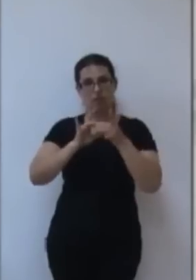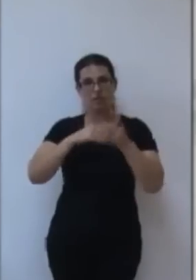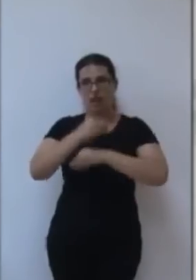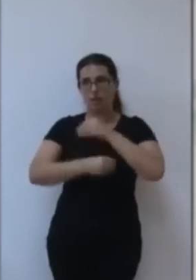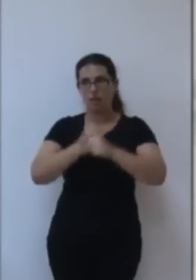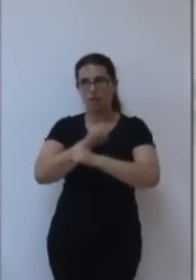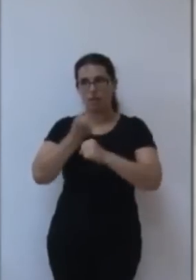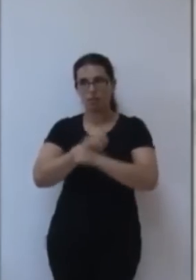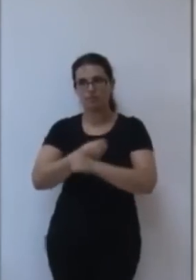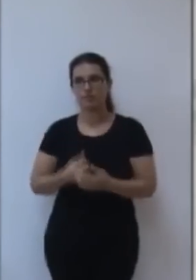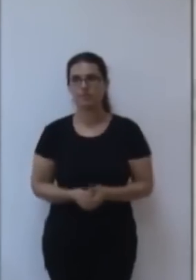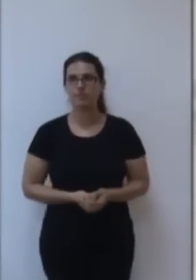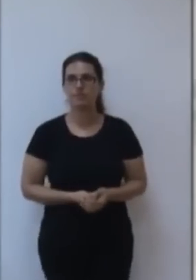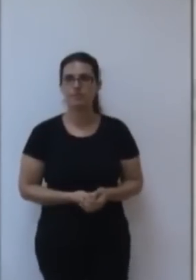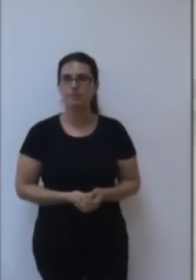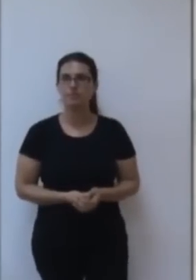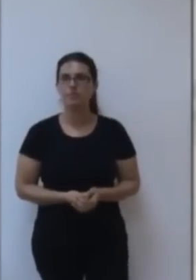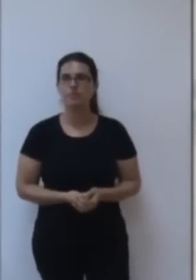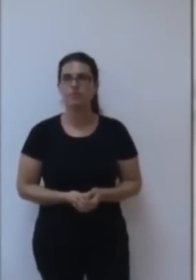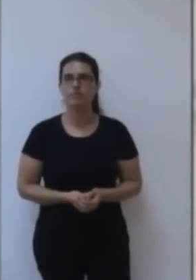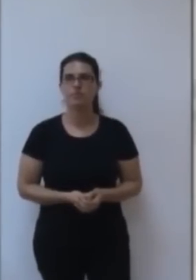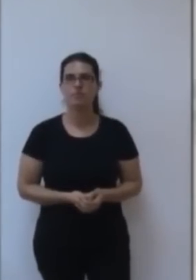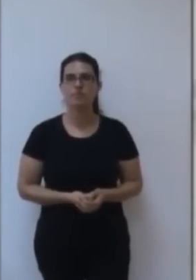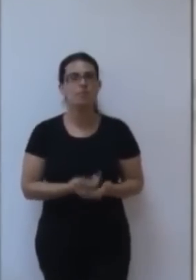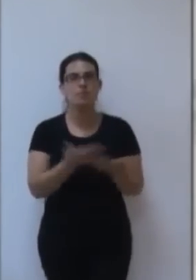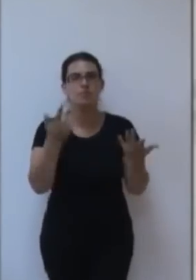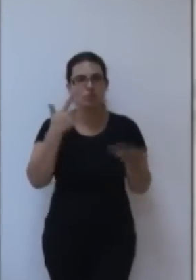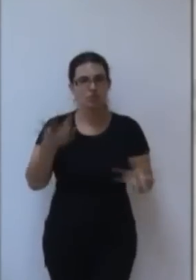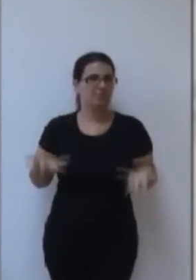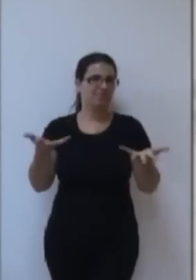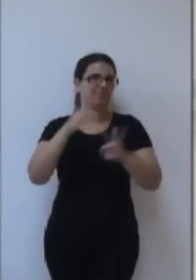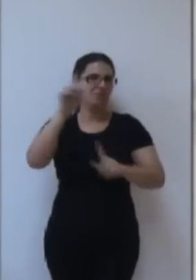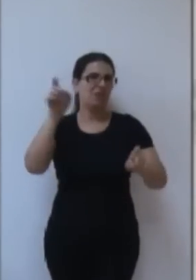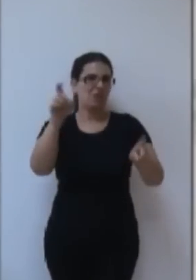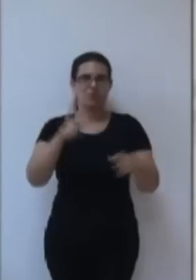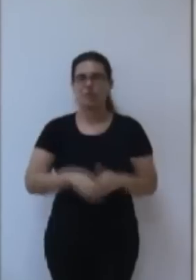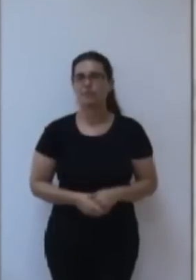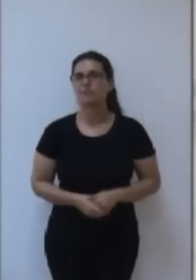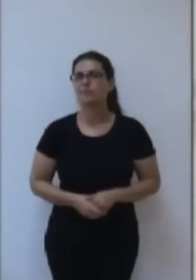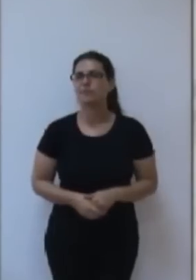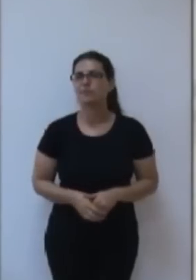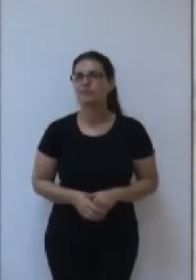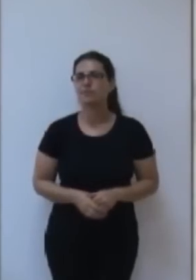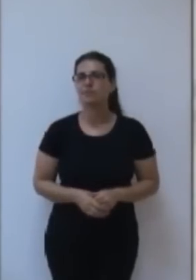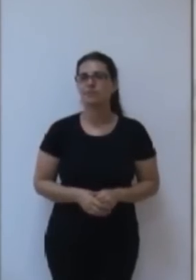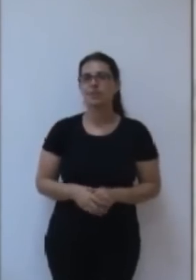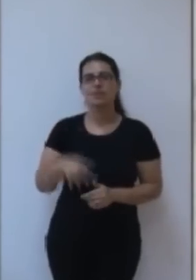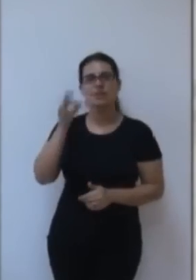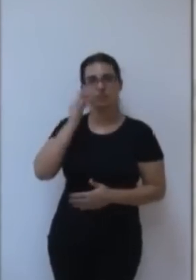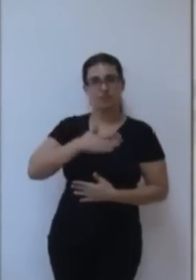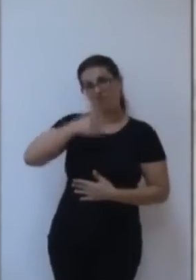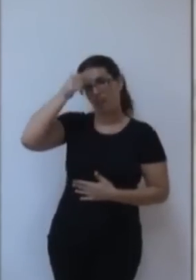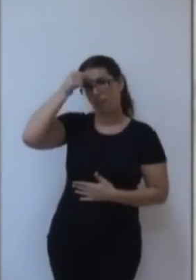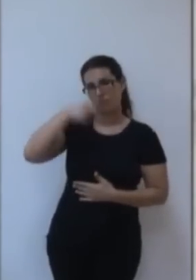esa línea, ¿verdad? Bueno, pues no sé, pongo en la mesa esto. Bueno, nosotros en